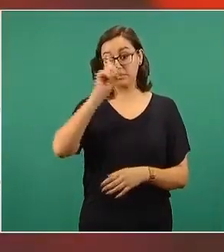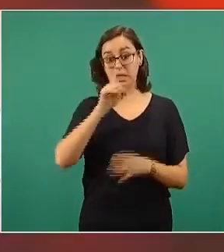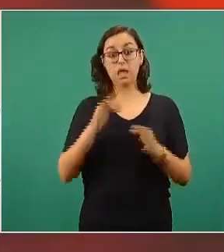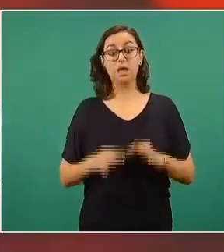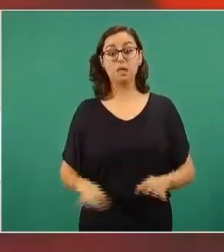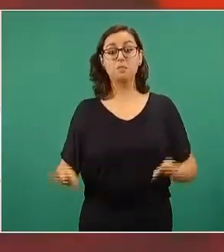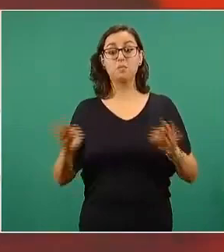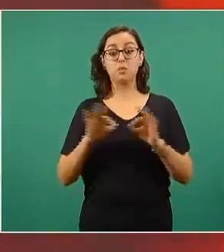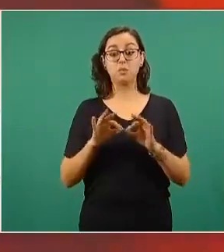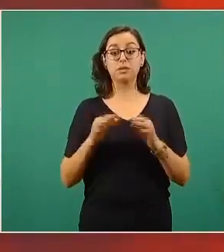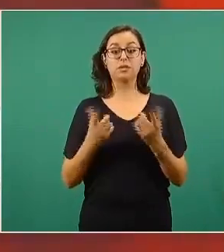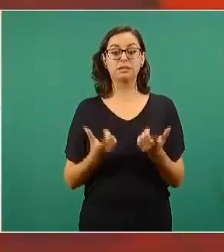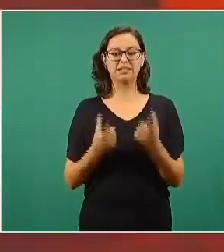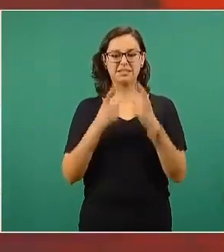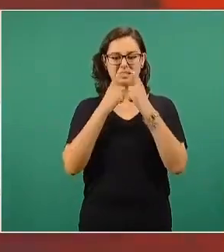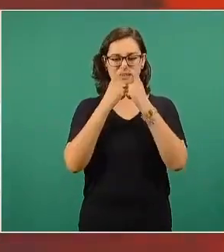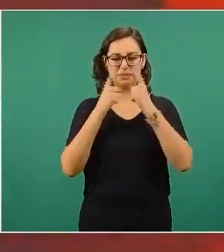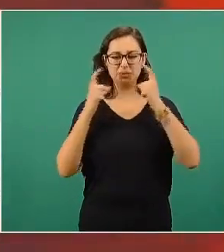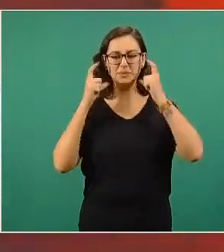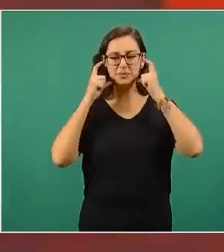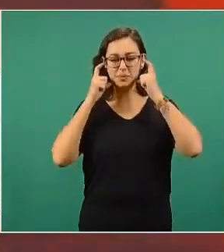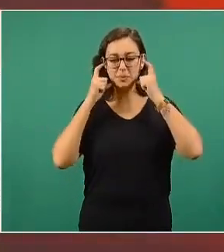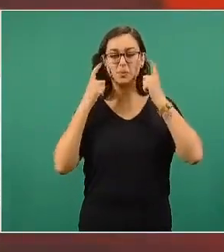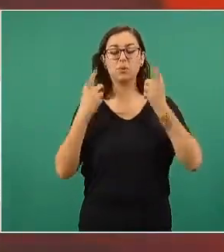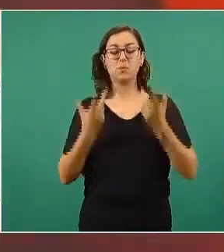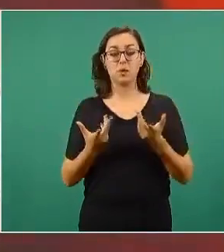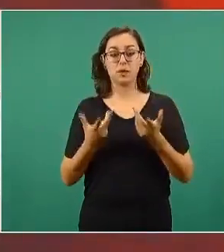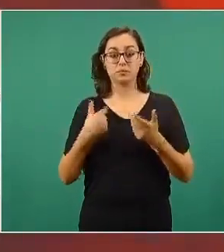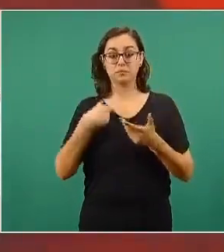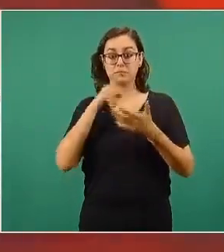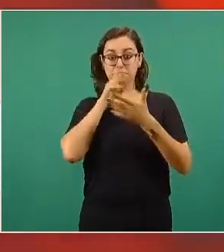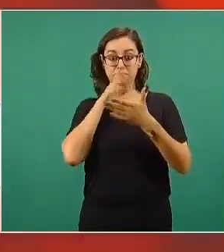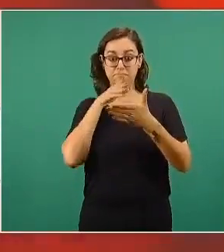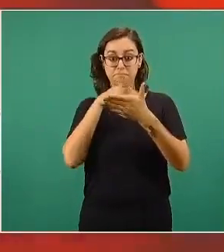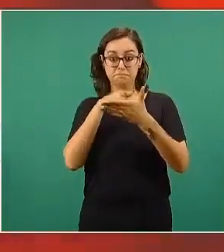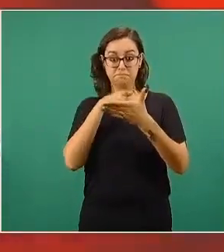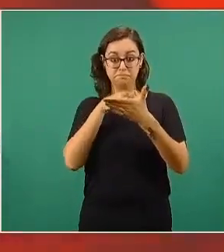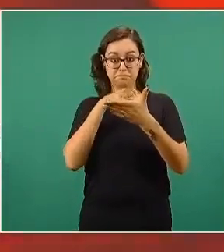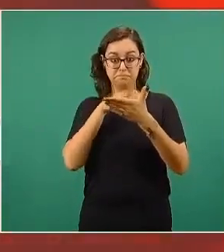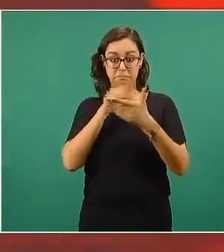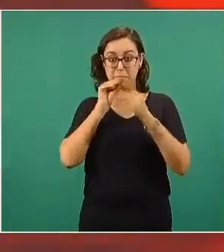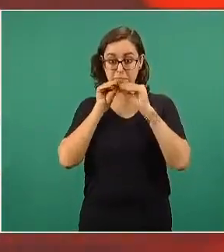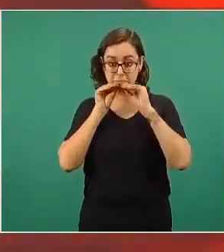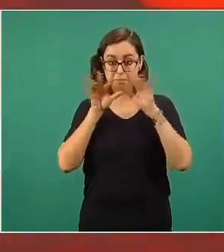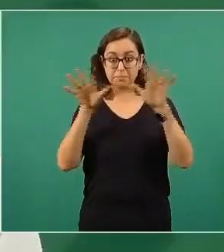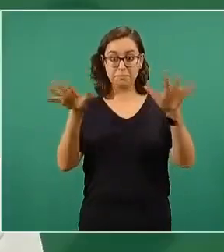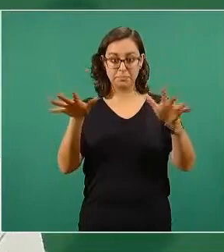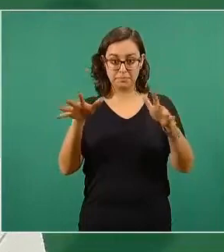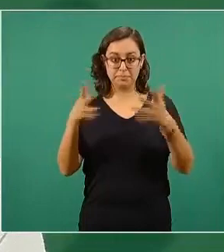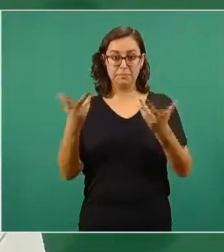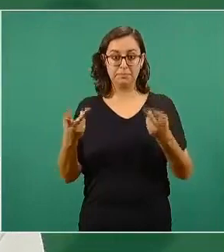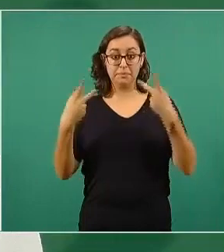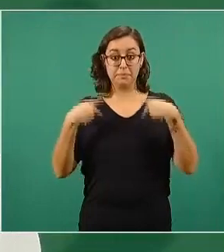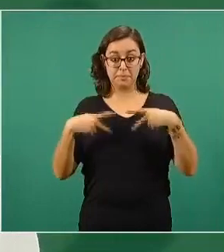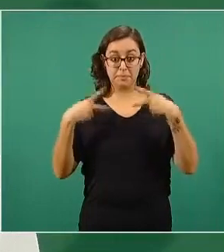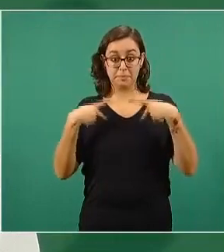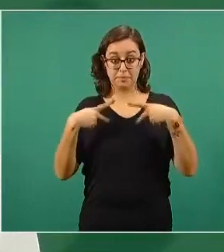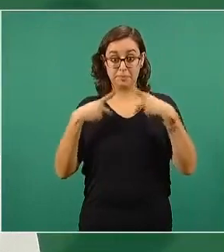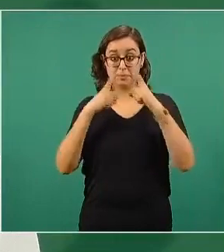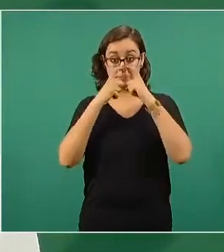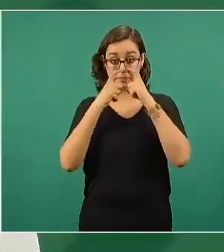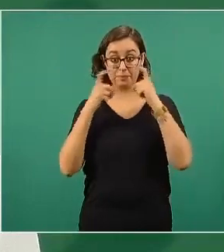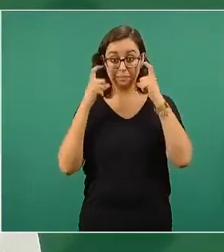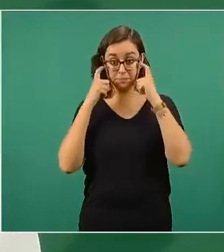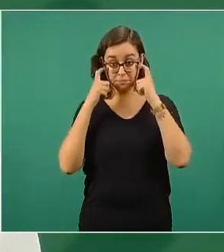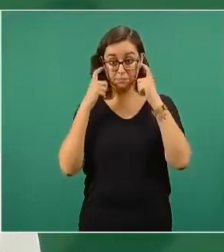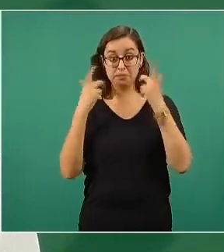un instrumento importante para evitar propagar los virus. Entonces, la persona vacunada tiene menor